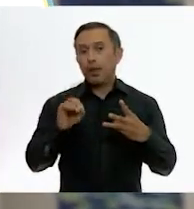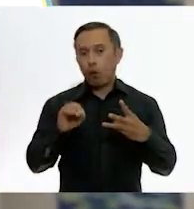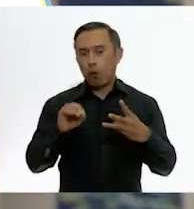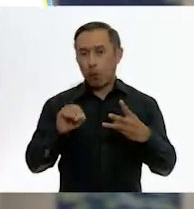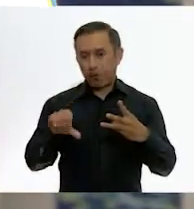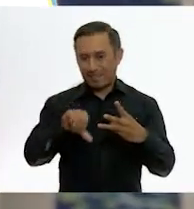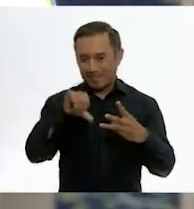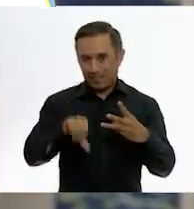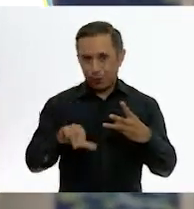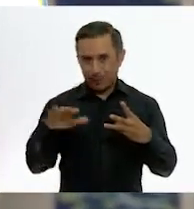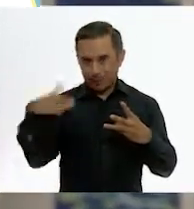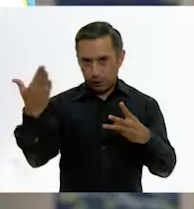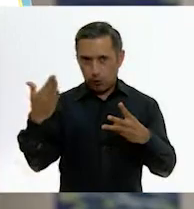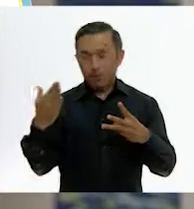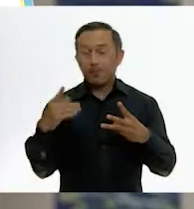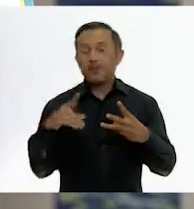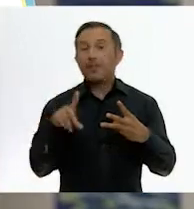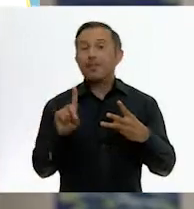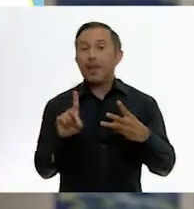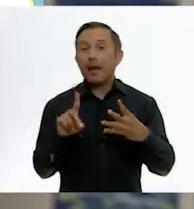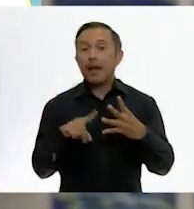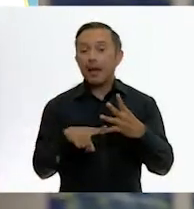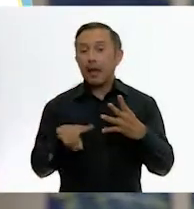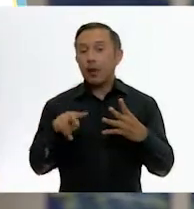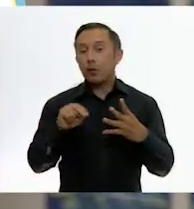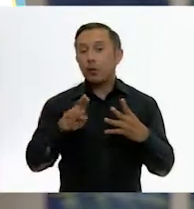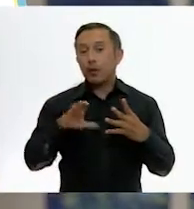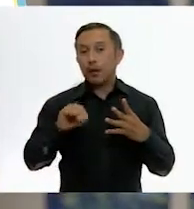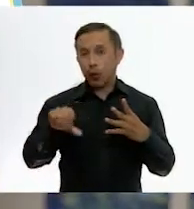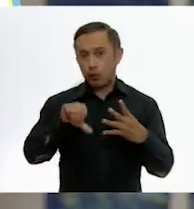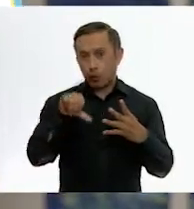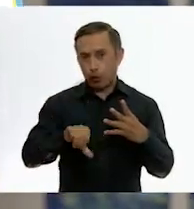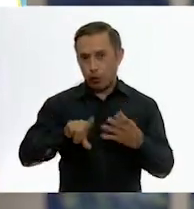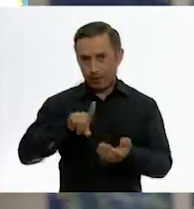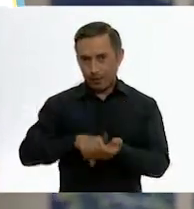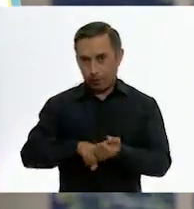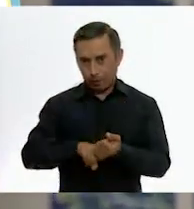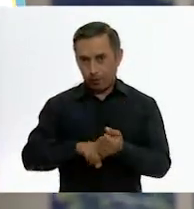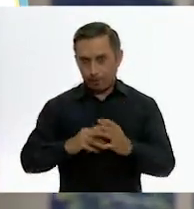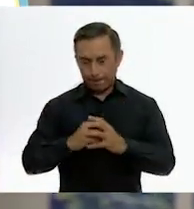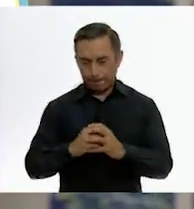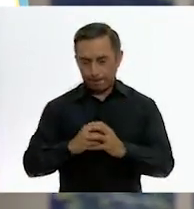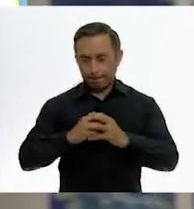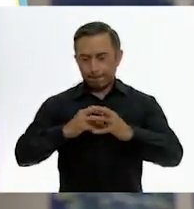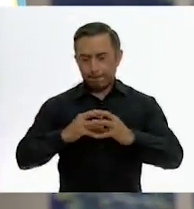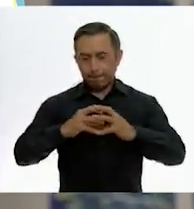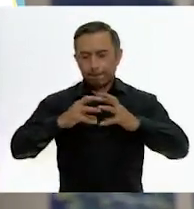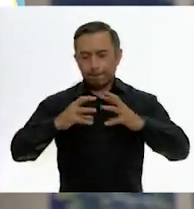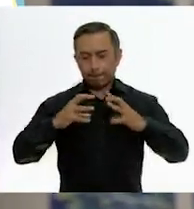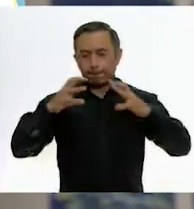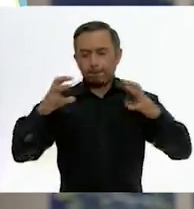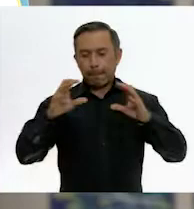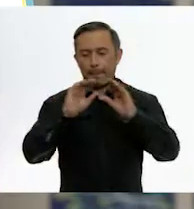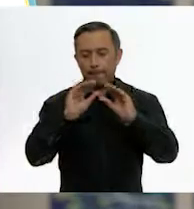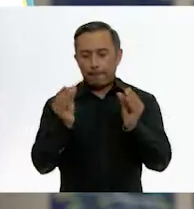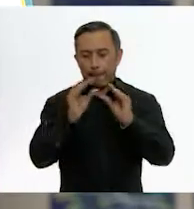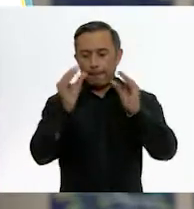y en el inciso d en el núcleo interno sabes cuál es la respuesta